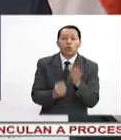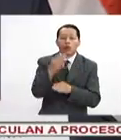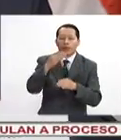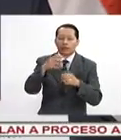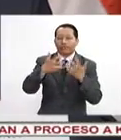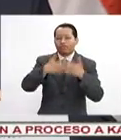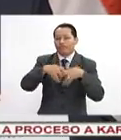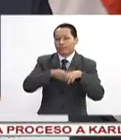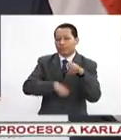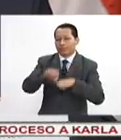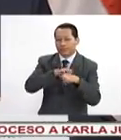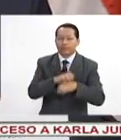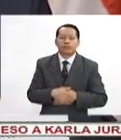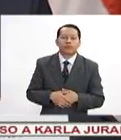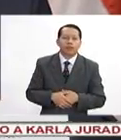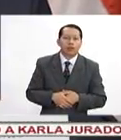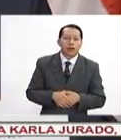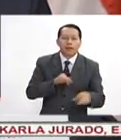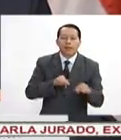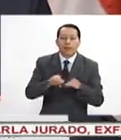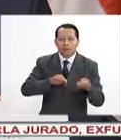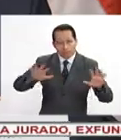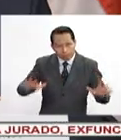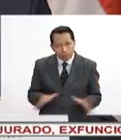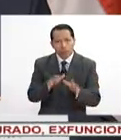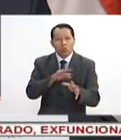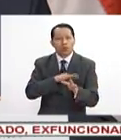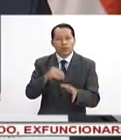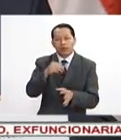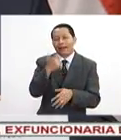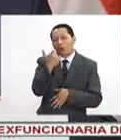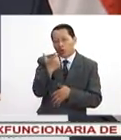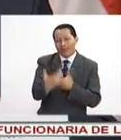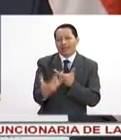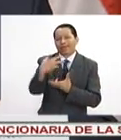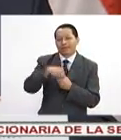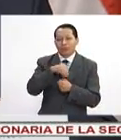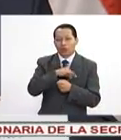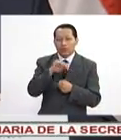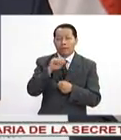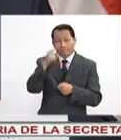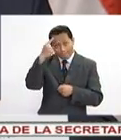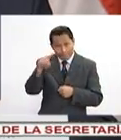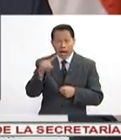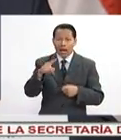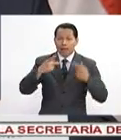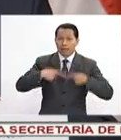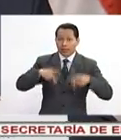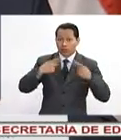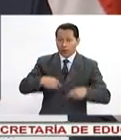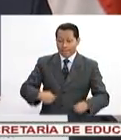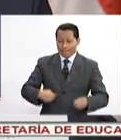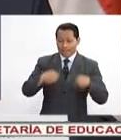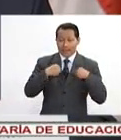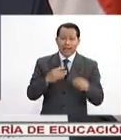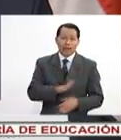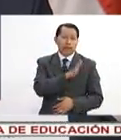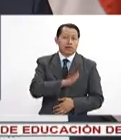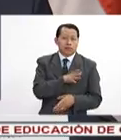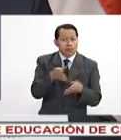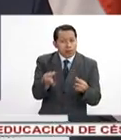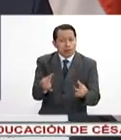Debemos trabajar en promover una economía incluyente que mejore la calidad de vida de nuestros ciudadanos, reduzca los niveles